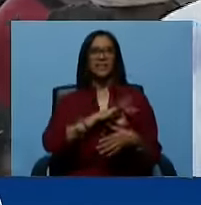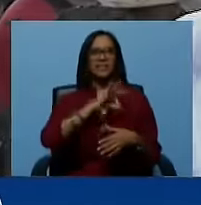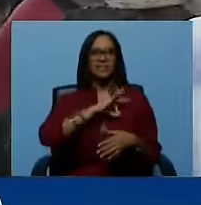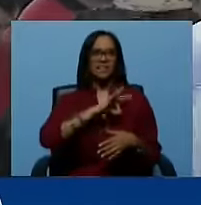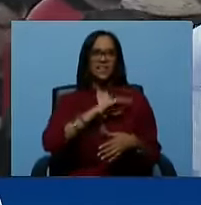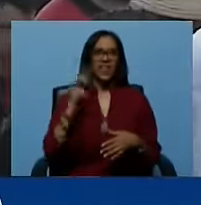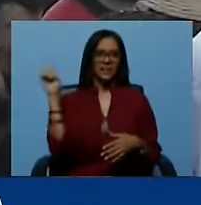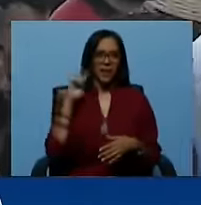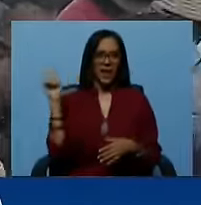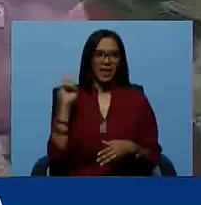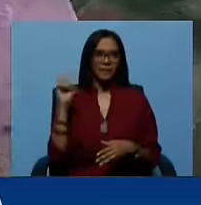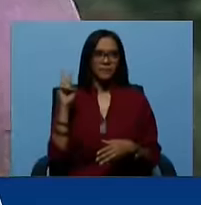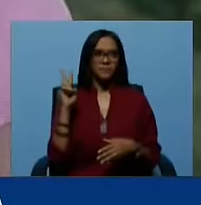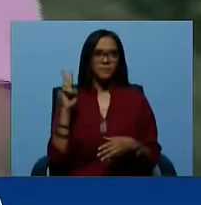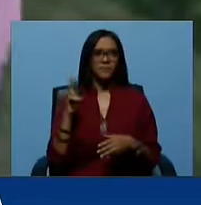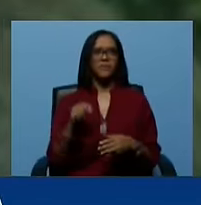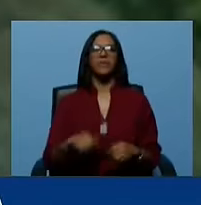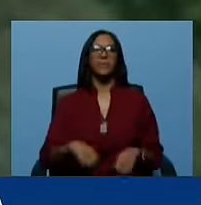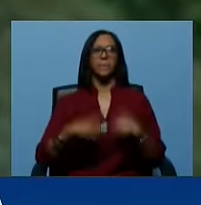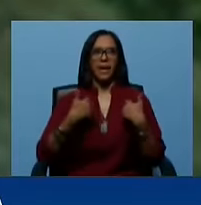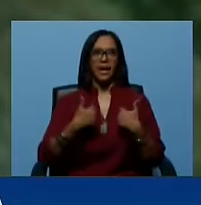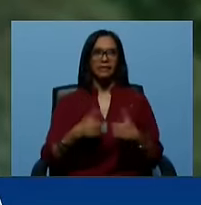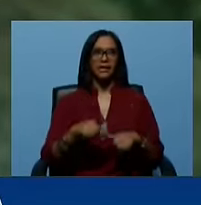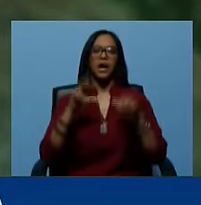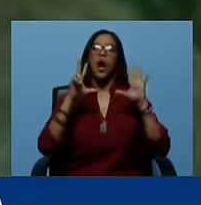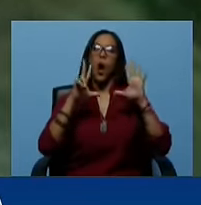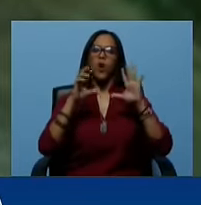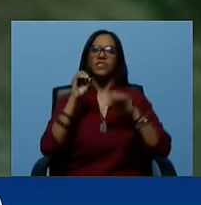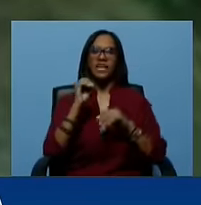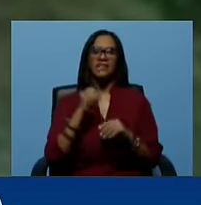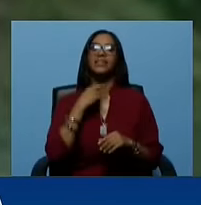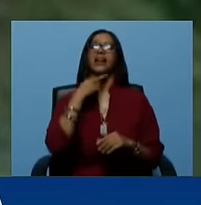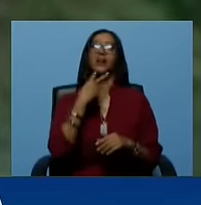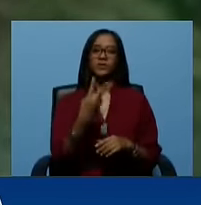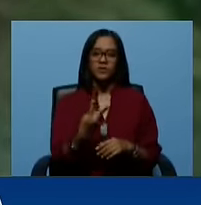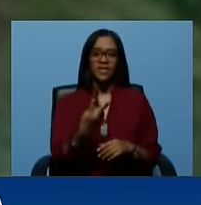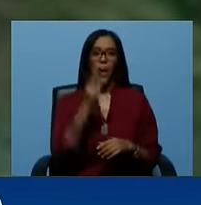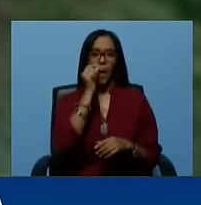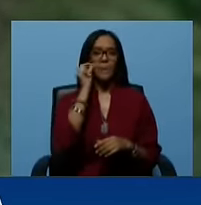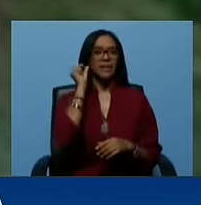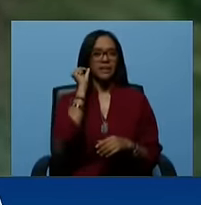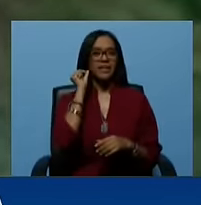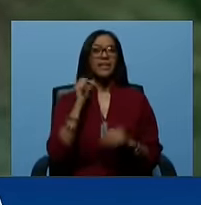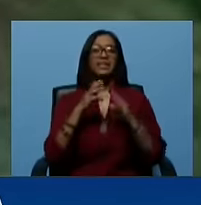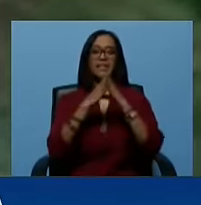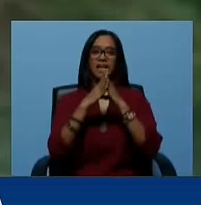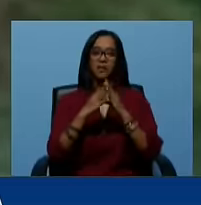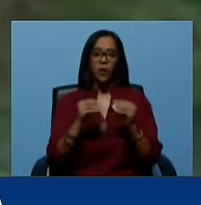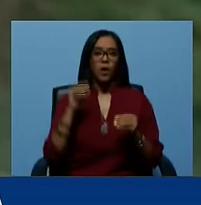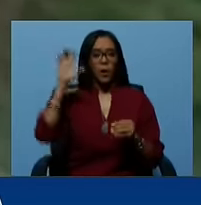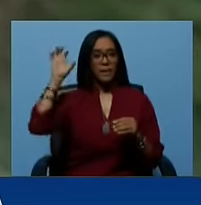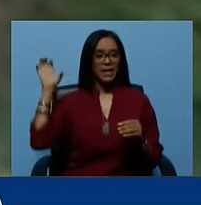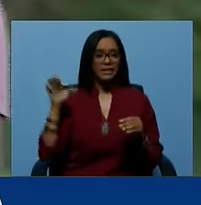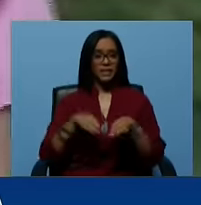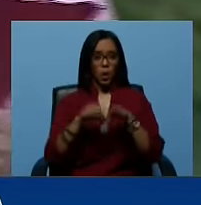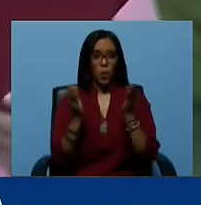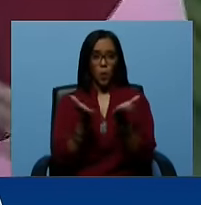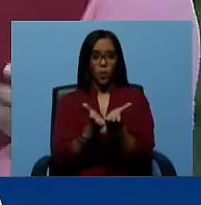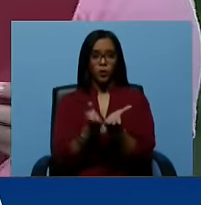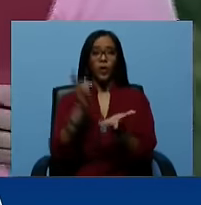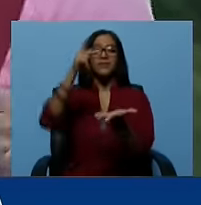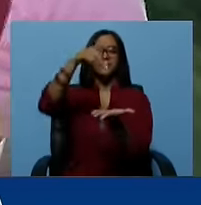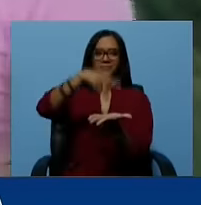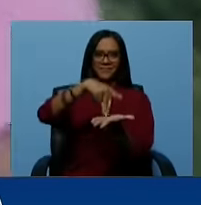socialista de Venezuela. Más de 80 delegados y delegadas de todas partes del mundo se hacen cita en